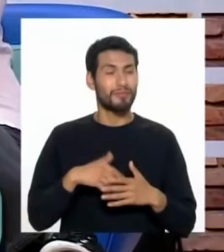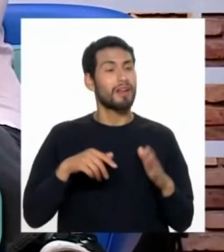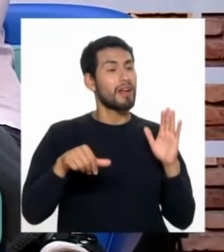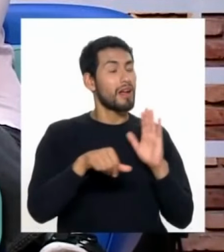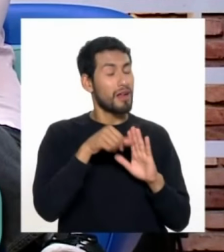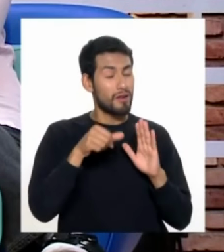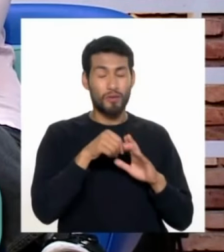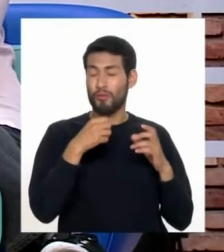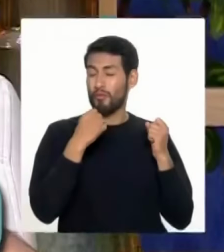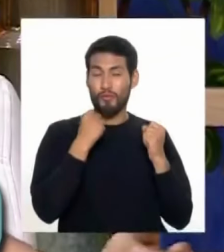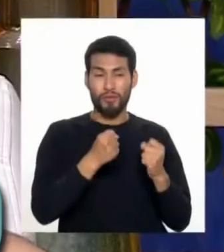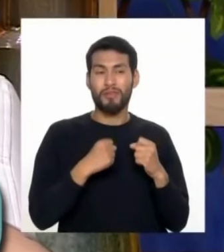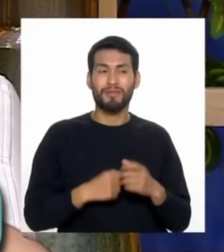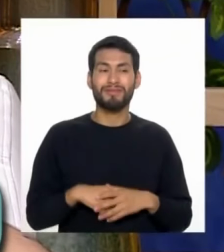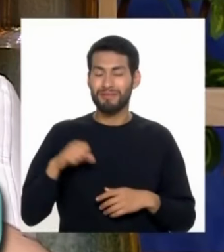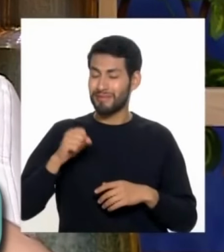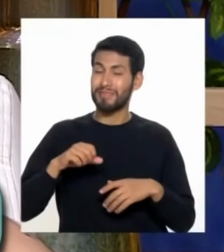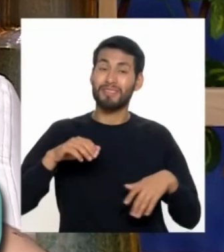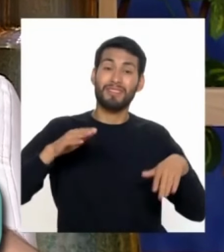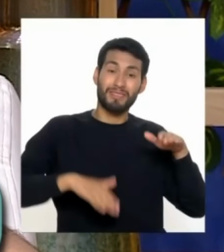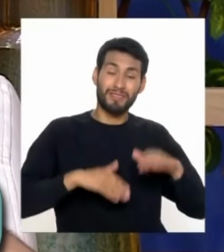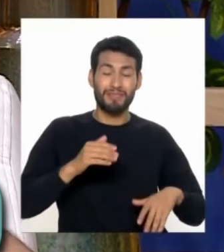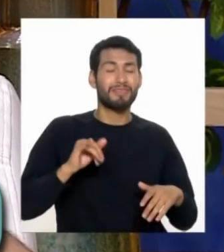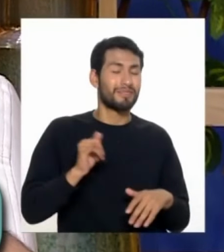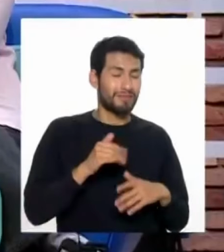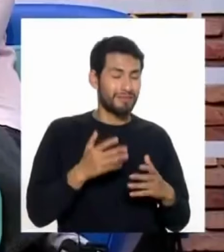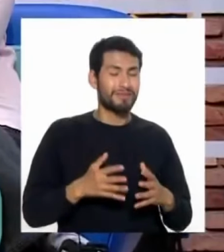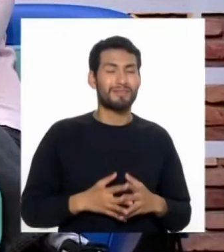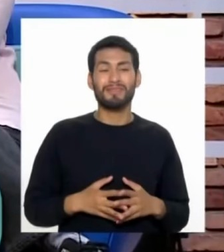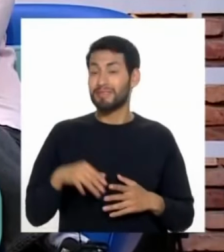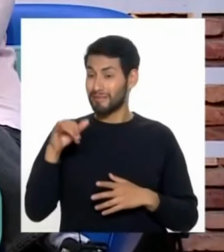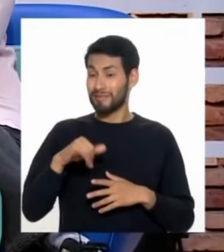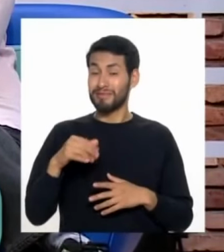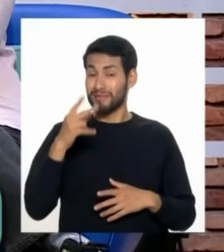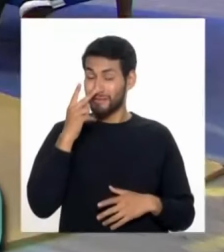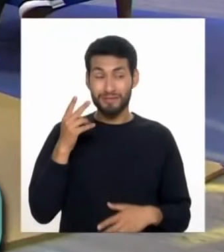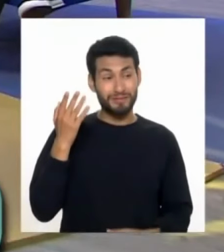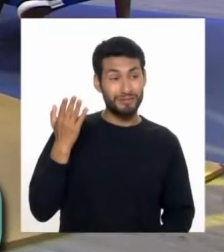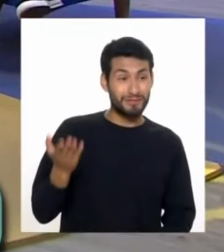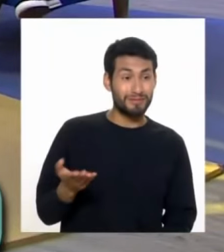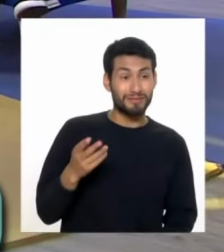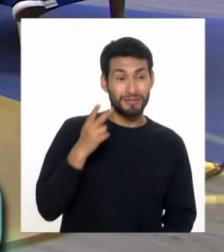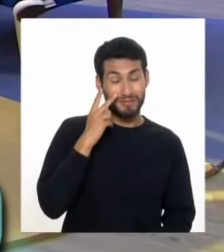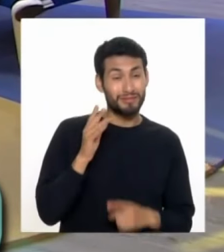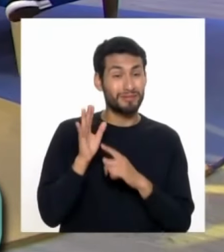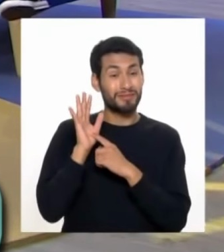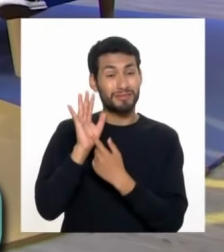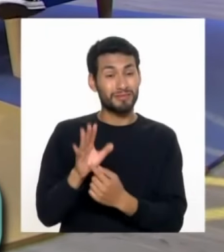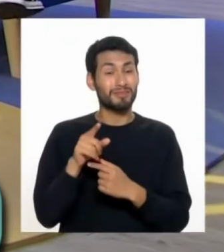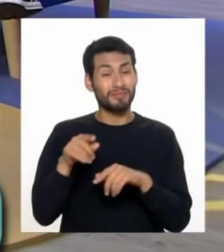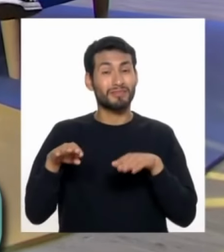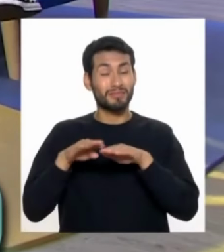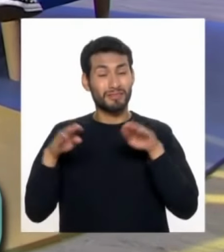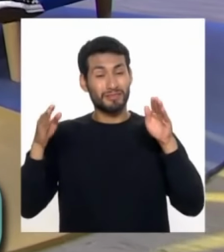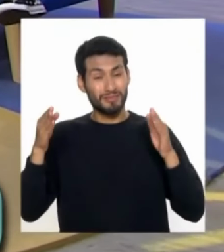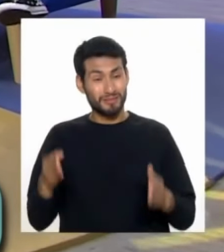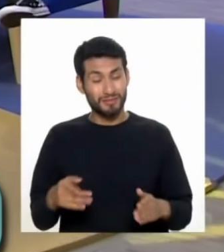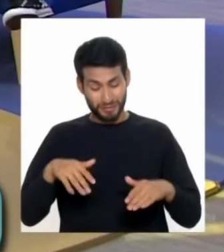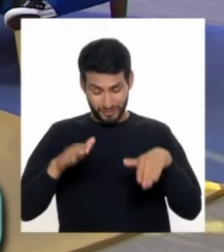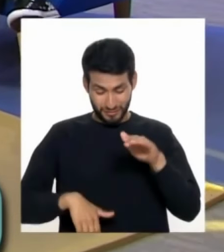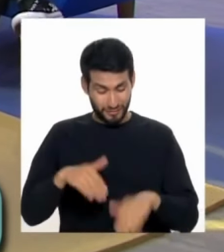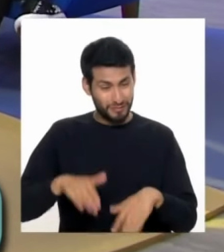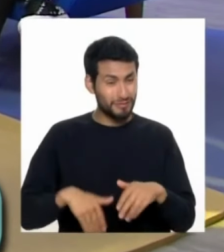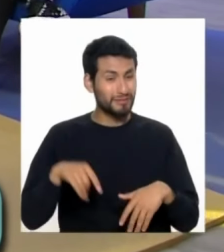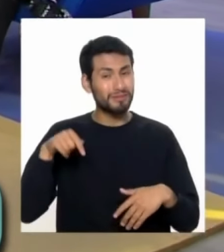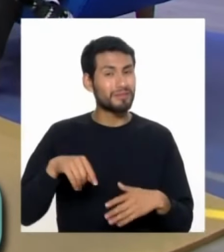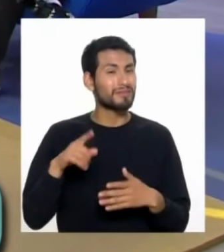el arte es muy poderoso, por supuesto. Y el cajón también. Y ahora tenemos por aquí para mostrar un cajón que